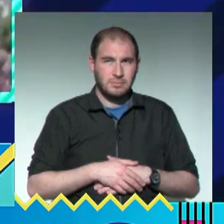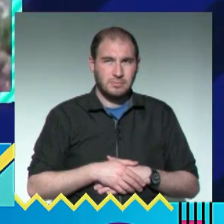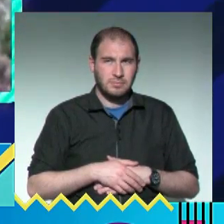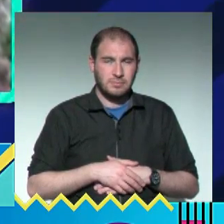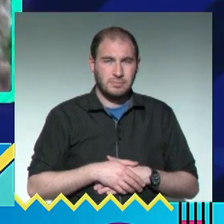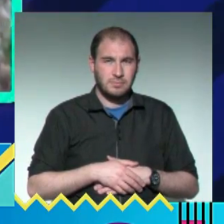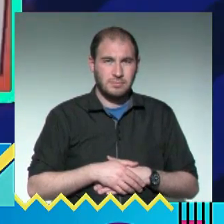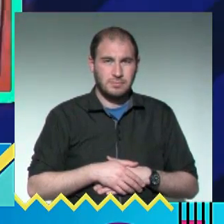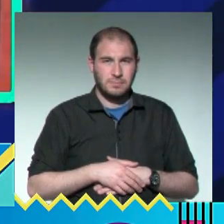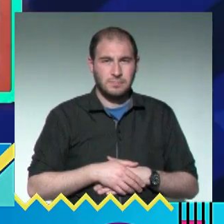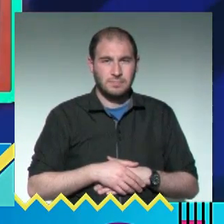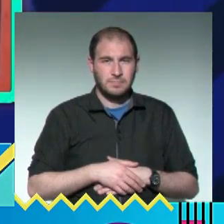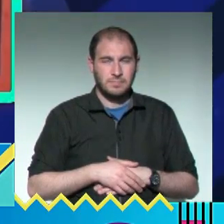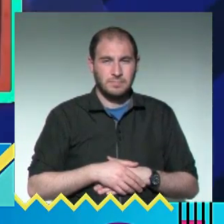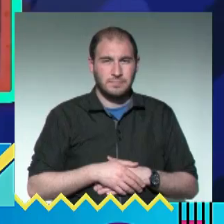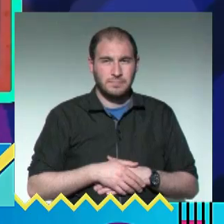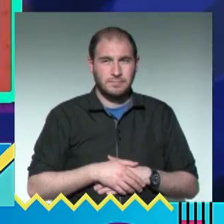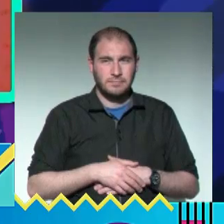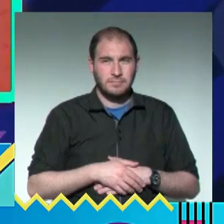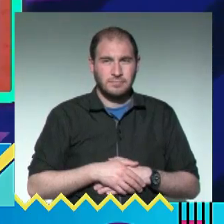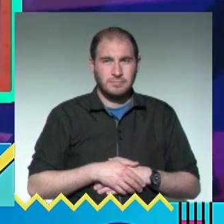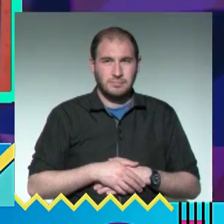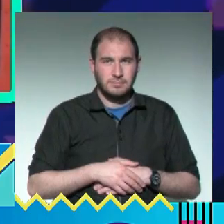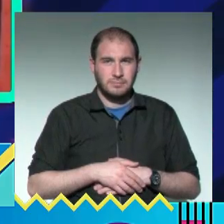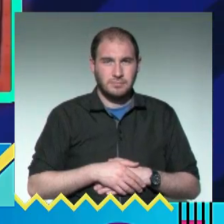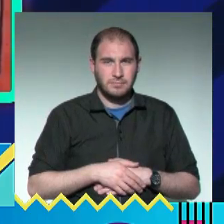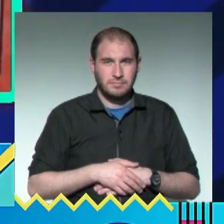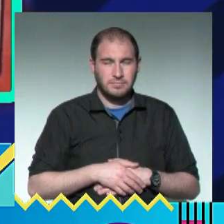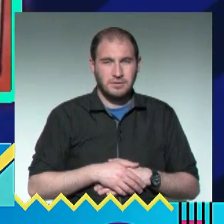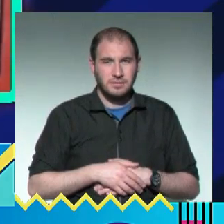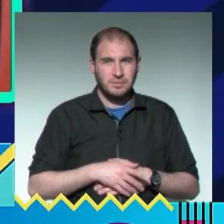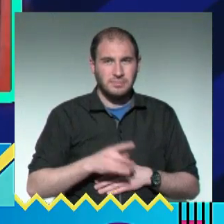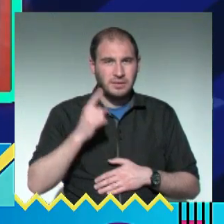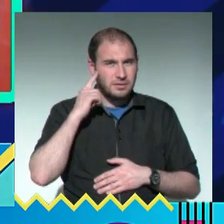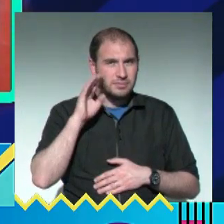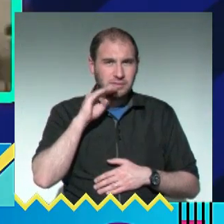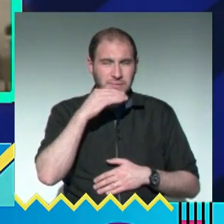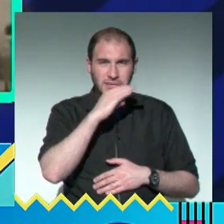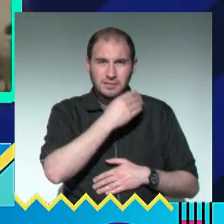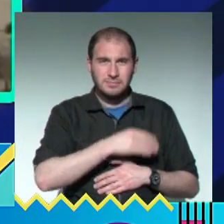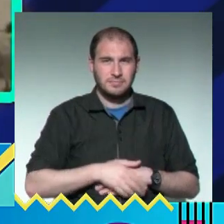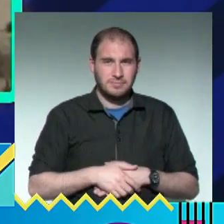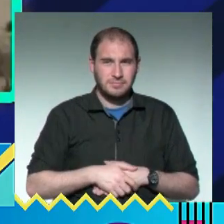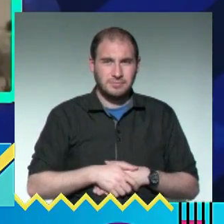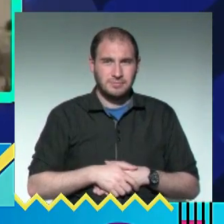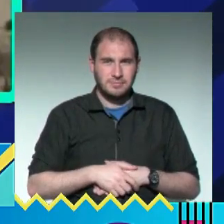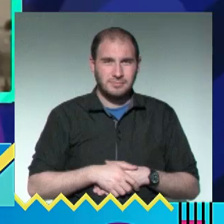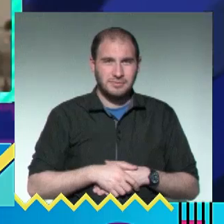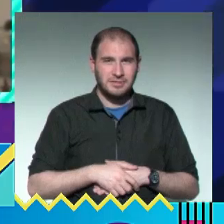hinchada, gente que viene la mano de obra de ese tipo de cuestiones, que